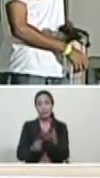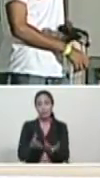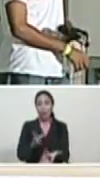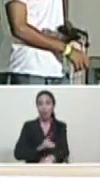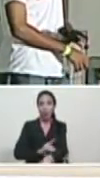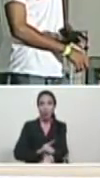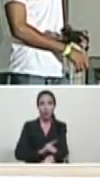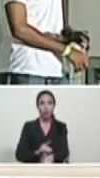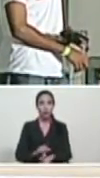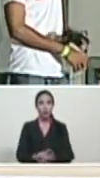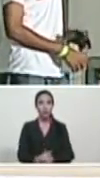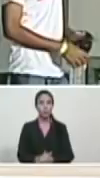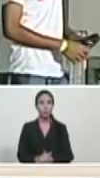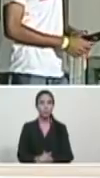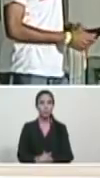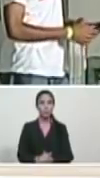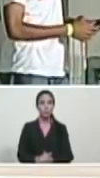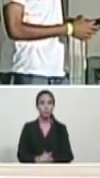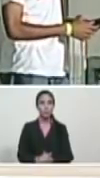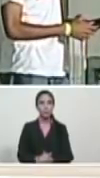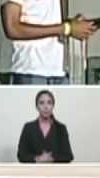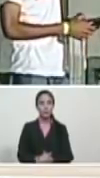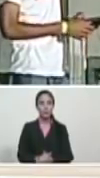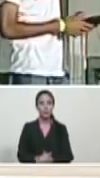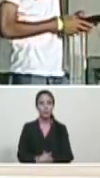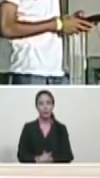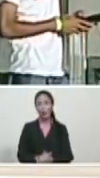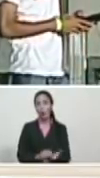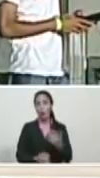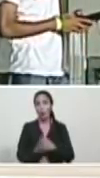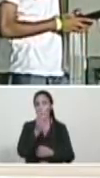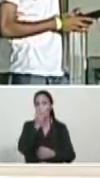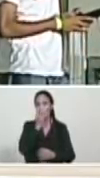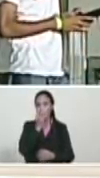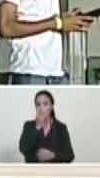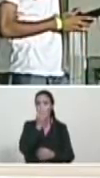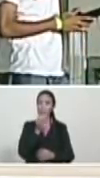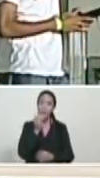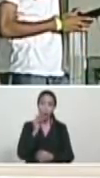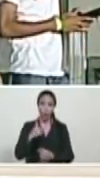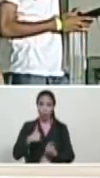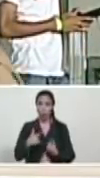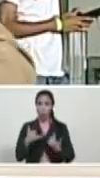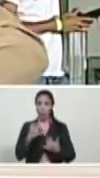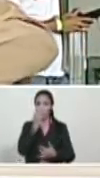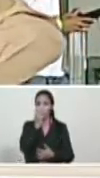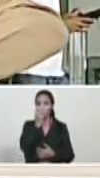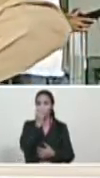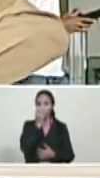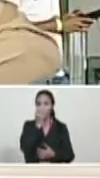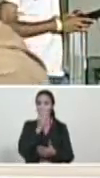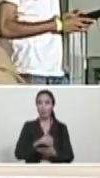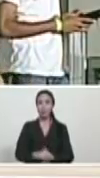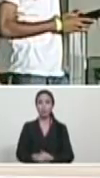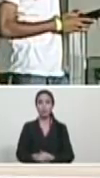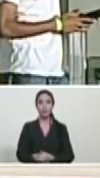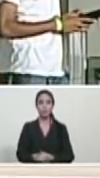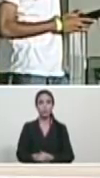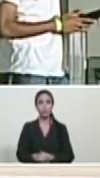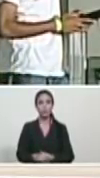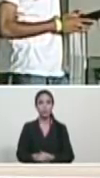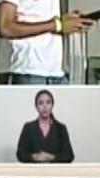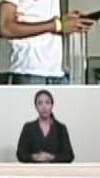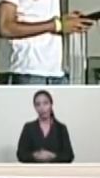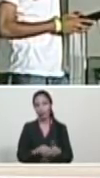¿verdad? Para las personas que tienen problemas respiratorios, como yo, somos asmáticos.